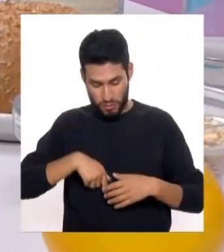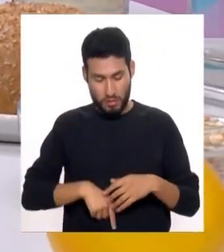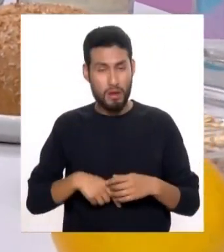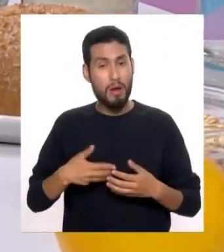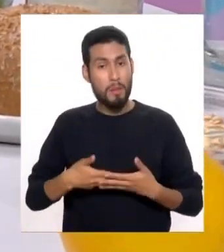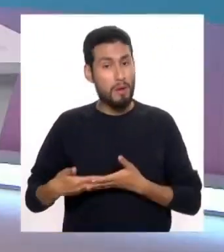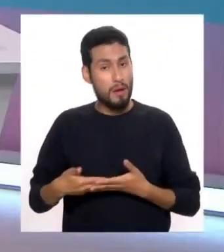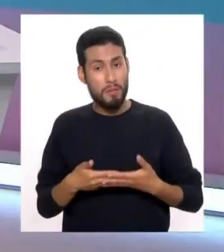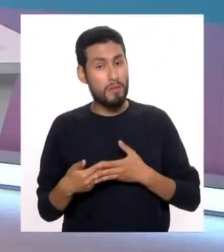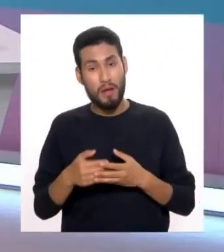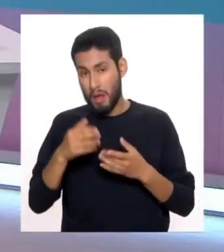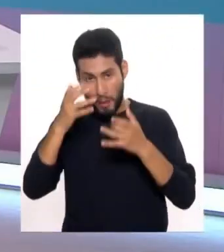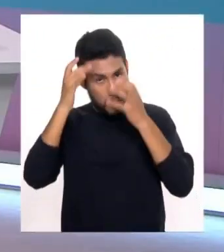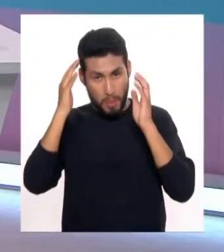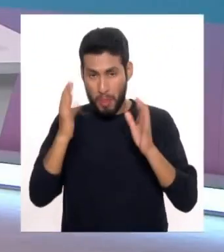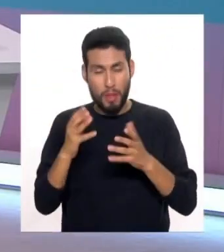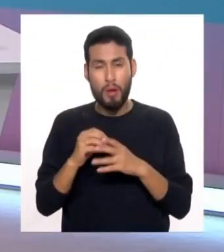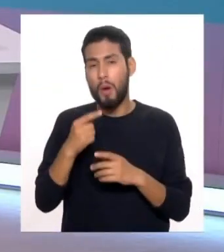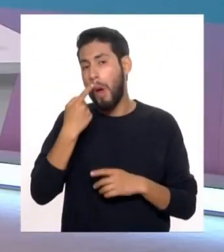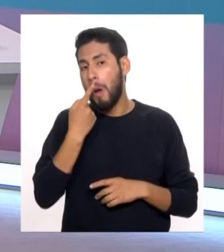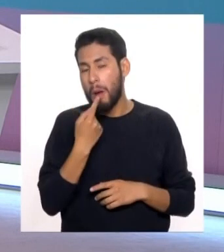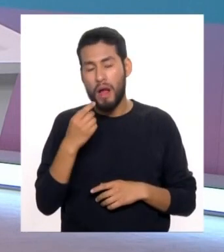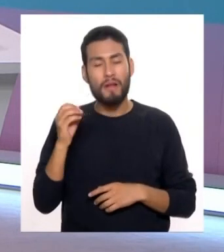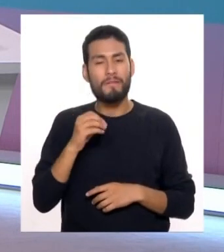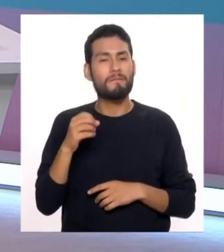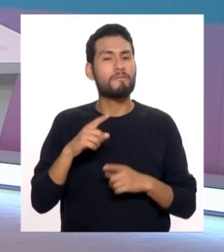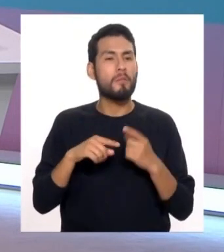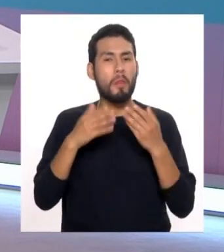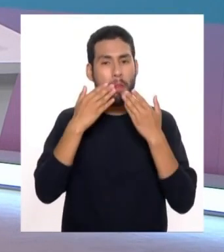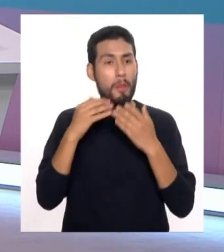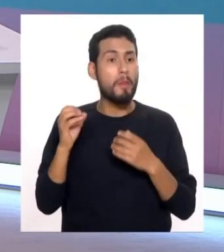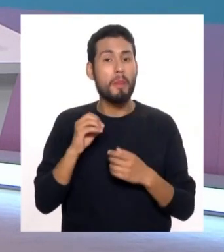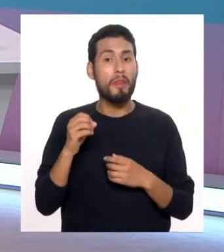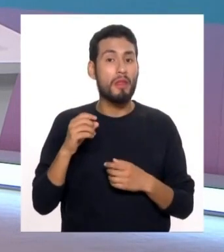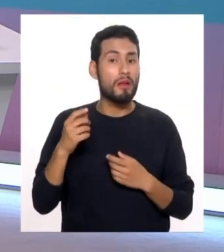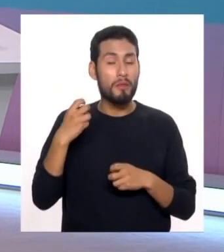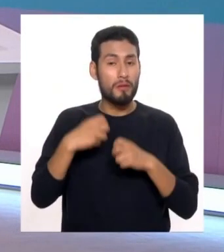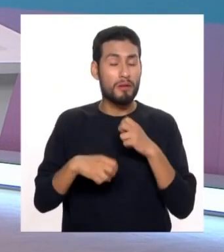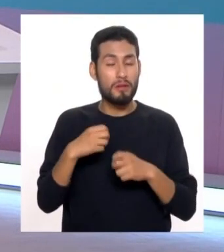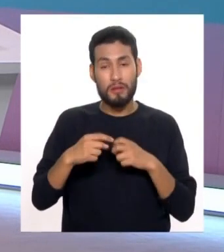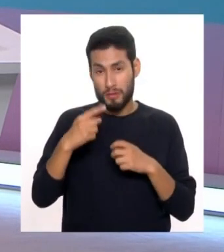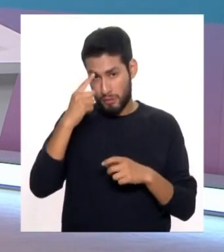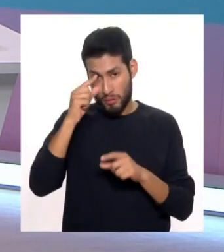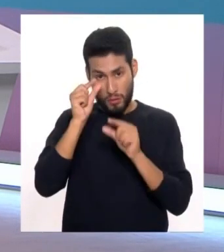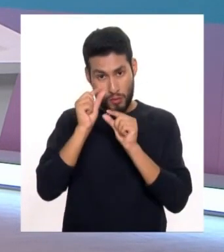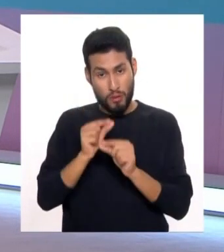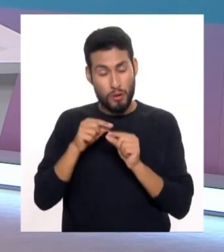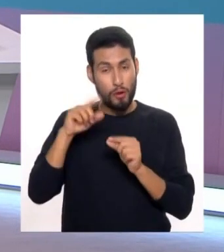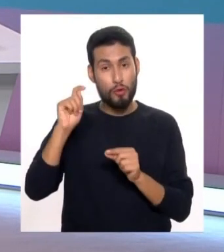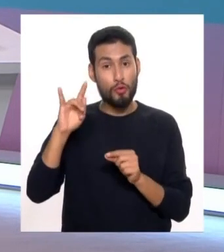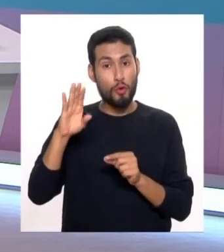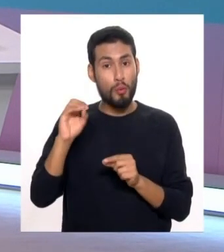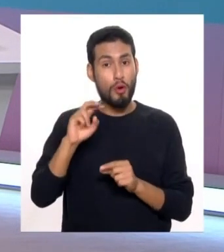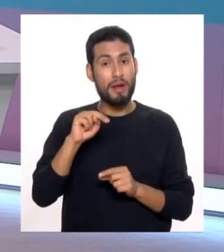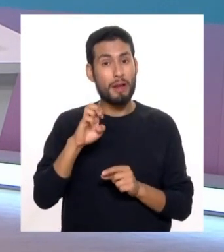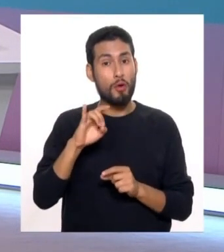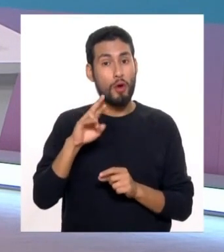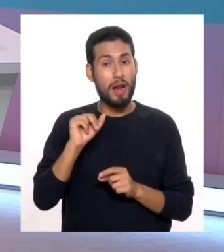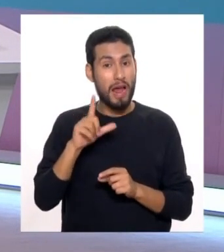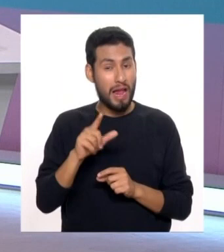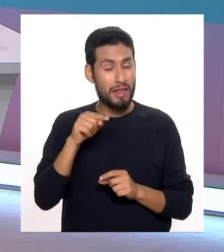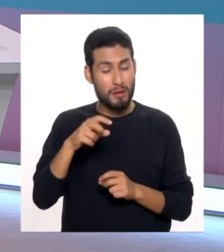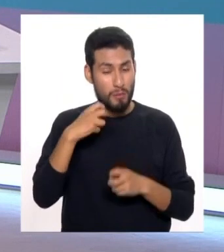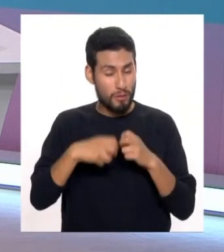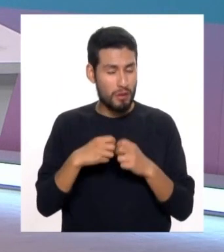del tubo neural o tuvo labio leporino, paladar hendido, pero especialmente si hubo defecto del tubo neural, pues es muy probable que tengas que tomar una